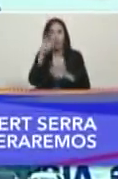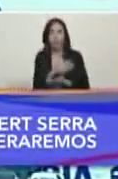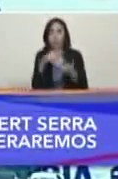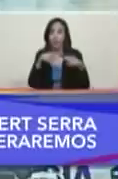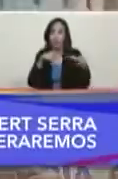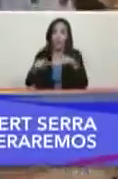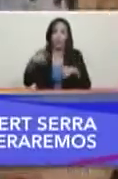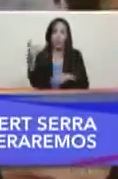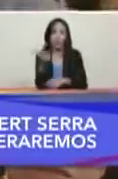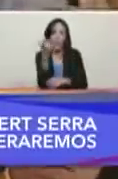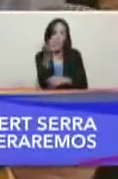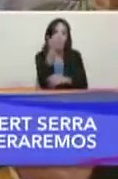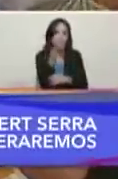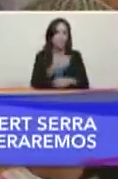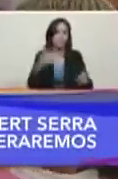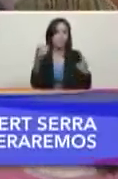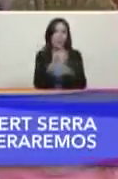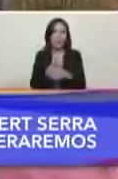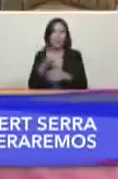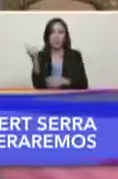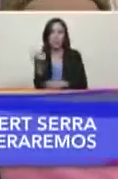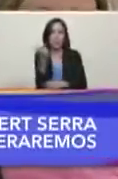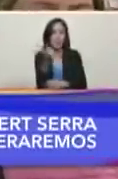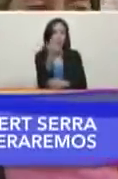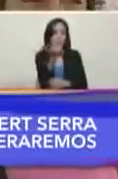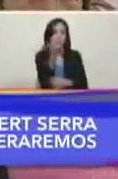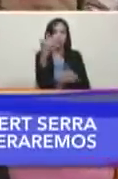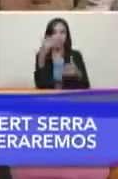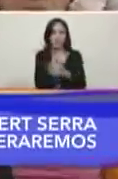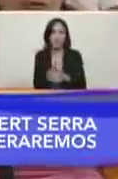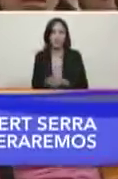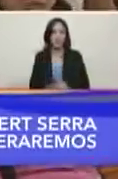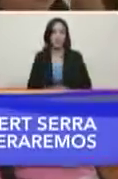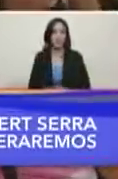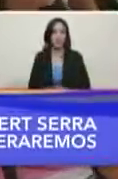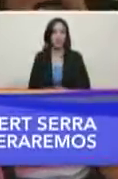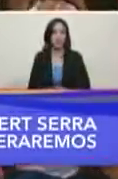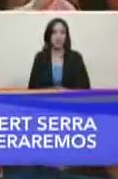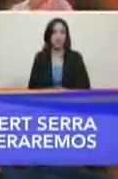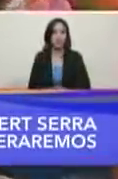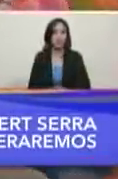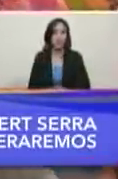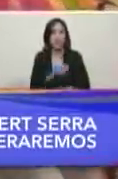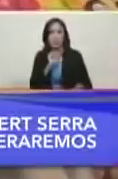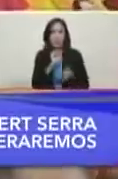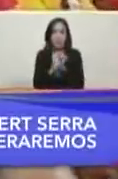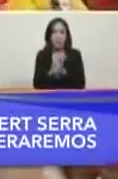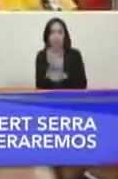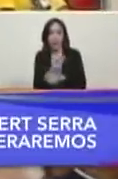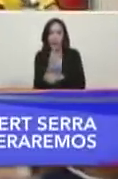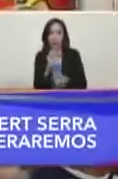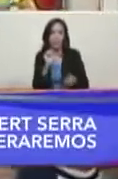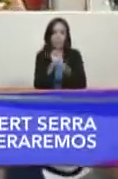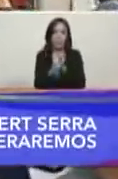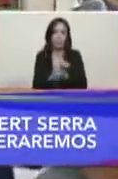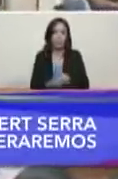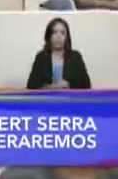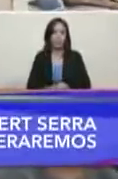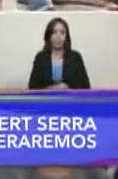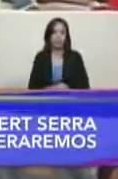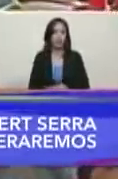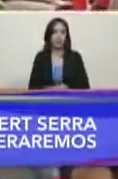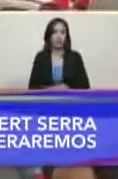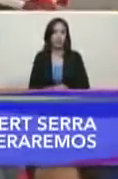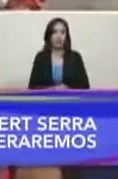a capturar a todos. Van para la cárcel. Máximo rigor de las leyes con los fascistas y